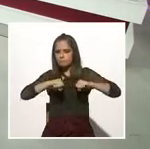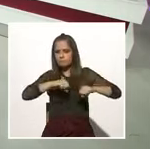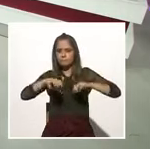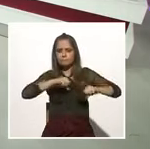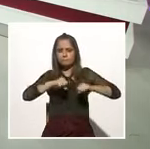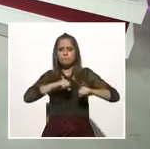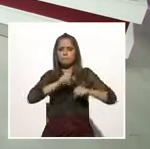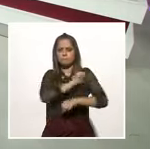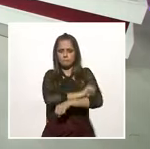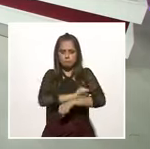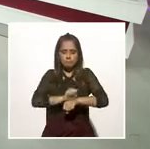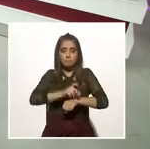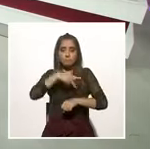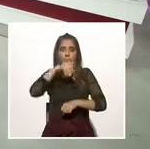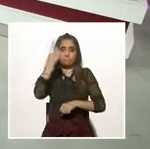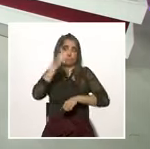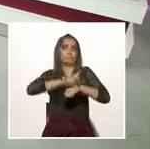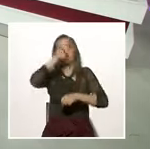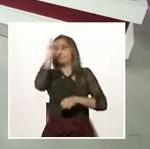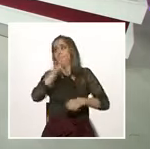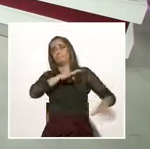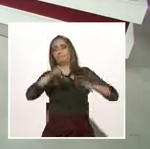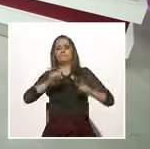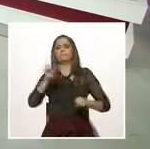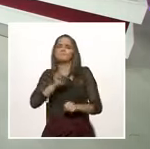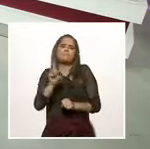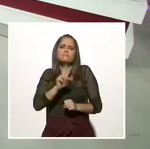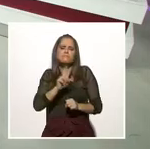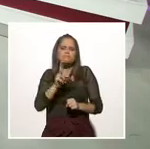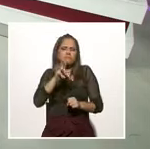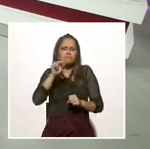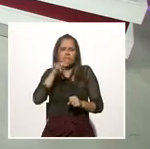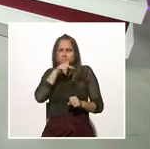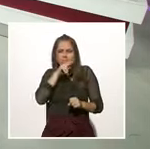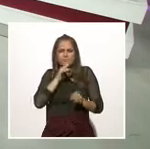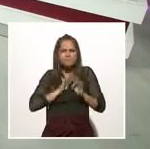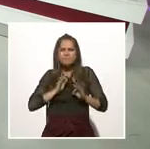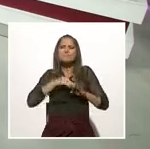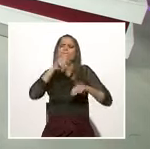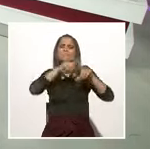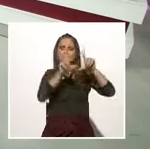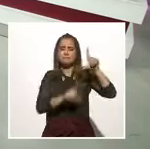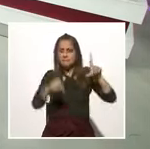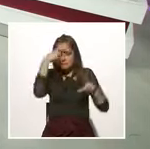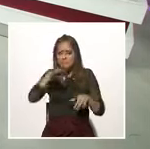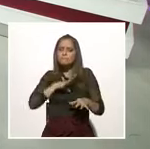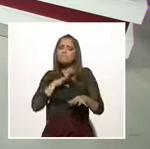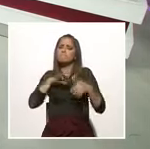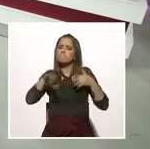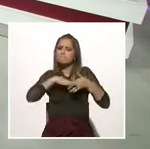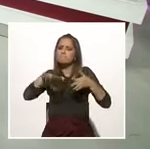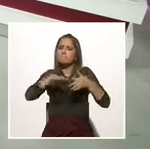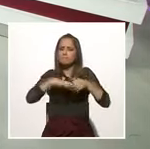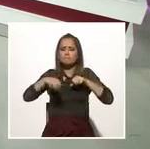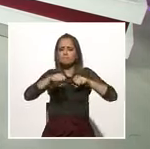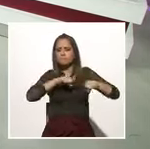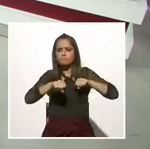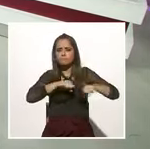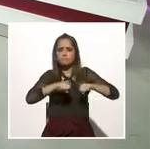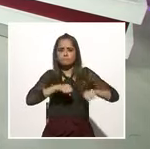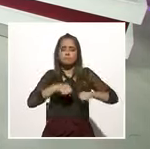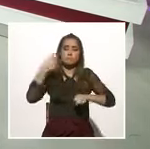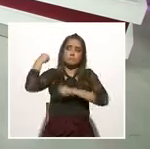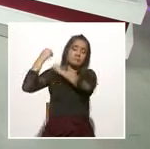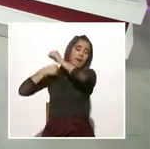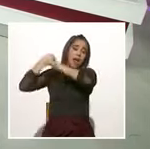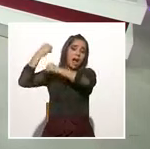súper catastrófico, sino que vivimos en un lugar donde tiembla y es esperable que de repente, después de muchos años, pues